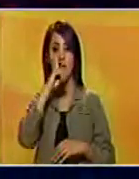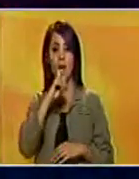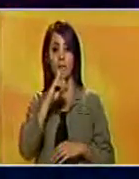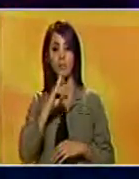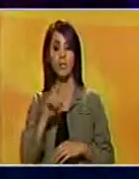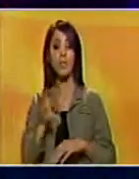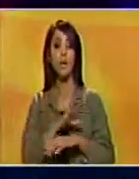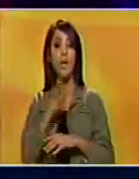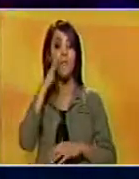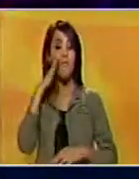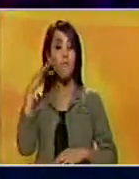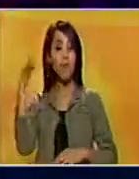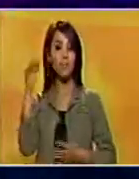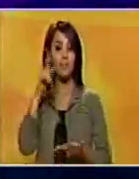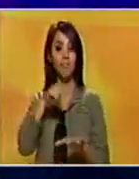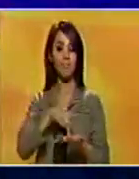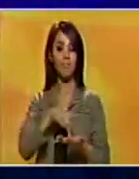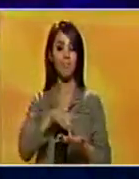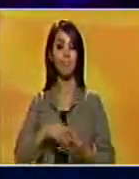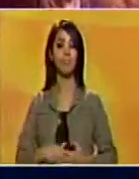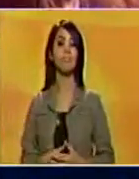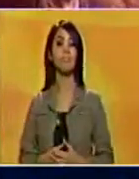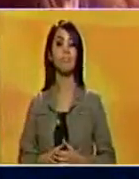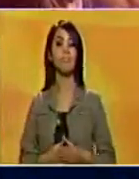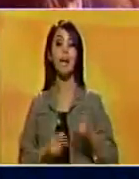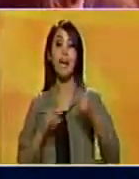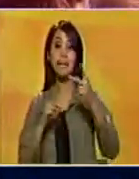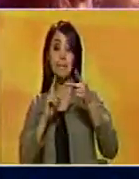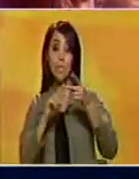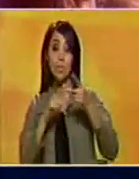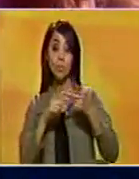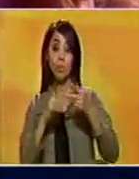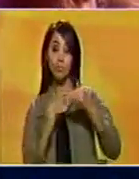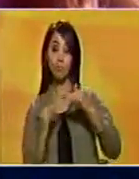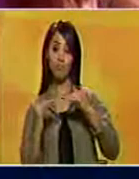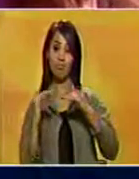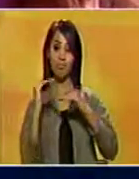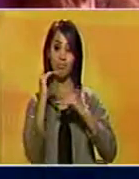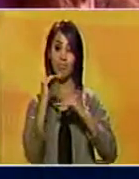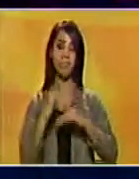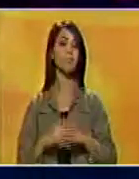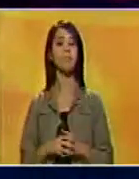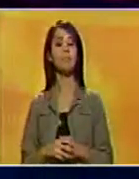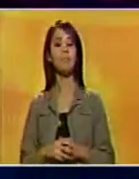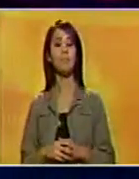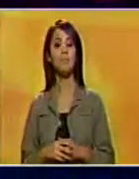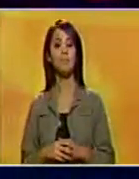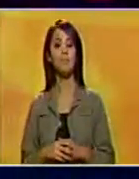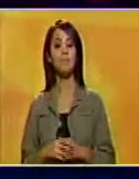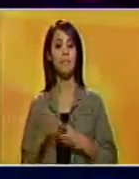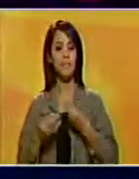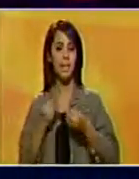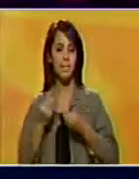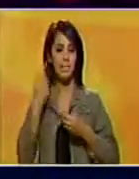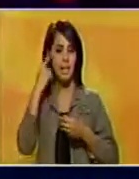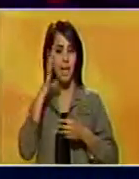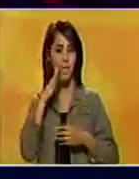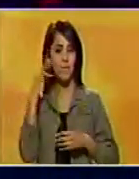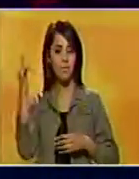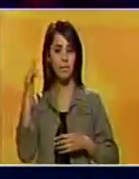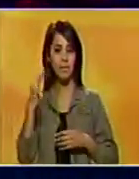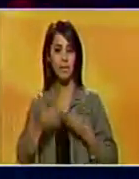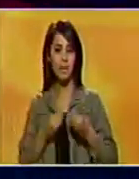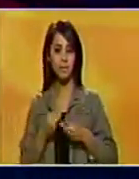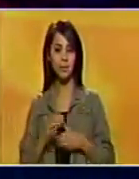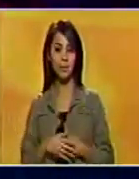musical en Francia. Yadán Andrés Guevara consiguió el segundo lugar de la versión del programa American Idol que se realiza en Francia. Oriundo del